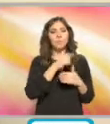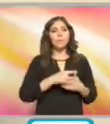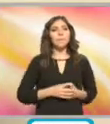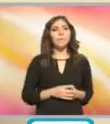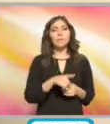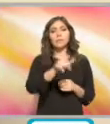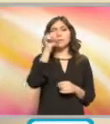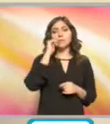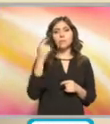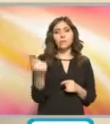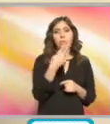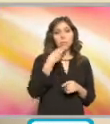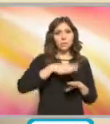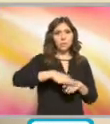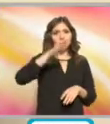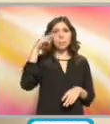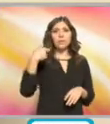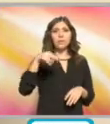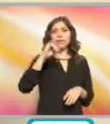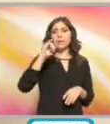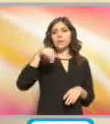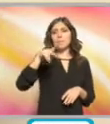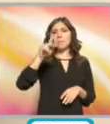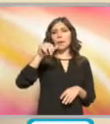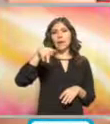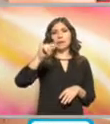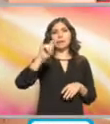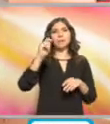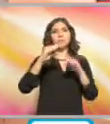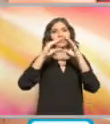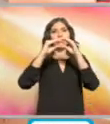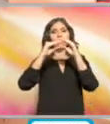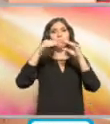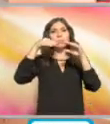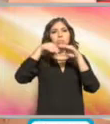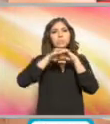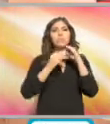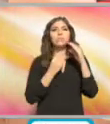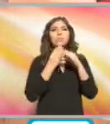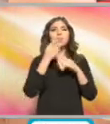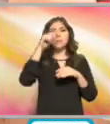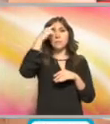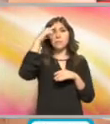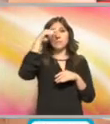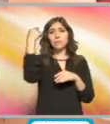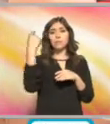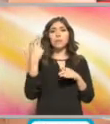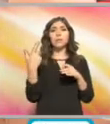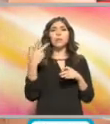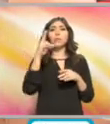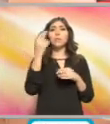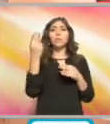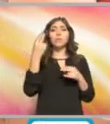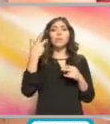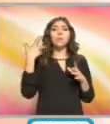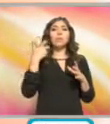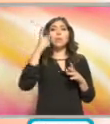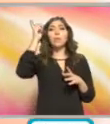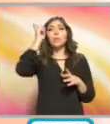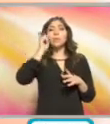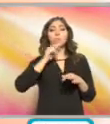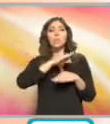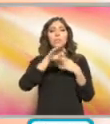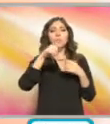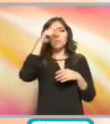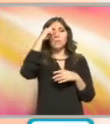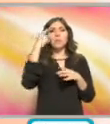El que se utiliza más en la actualidad es el implante, porque es muy sencillo, es una cirugía con anestesia local, es Eso te iba a decir, ambulatoria. yo creo que es una, digo, yo